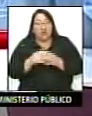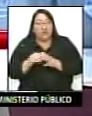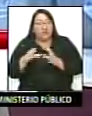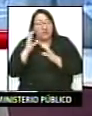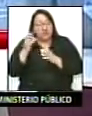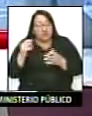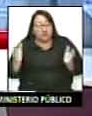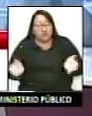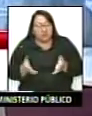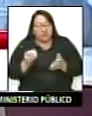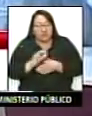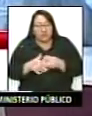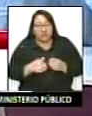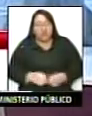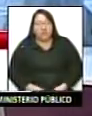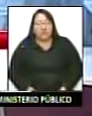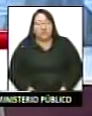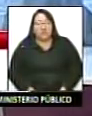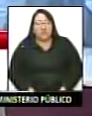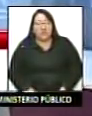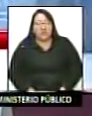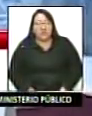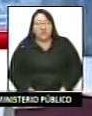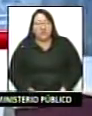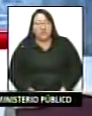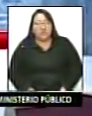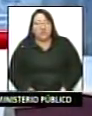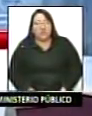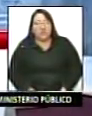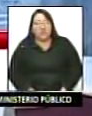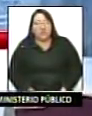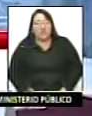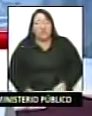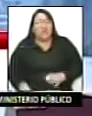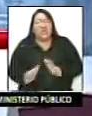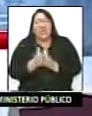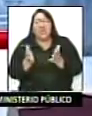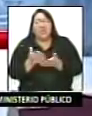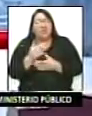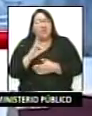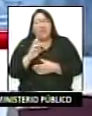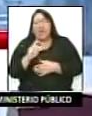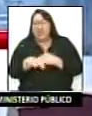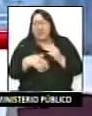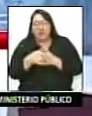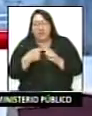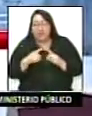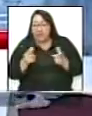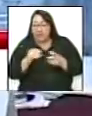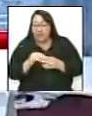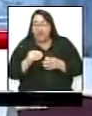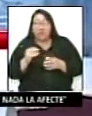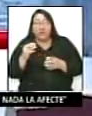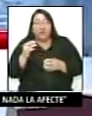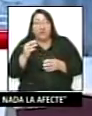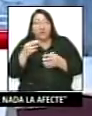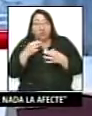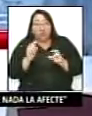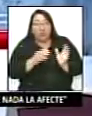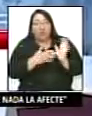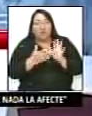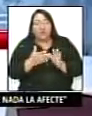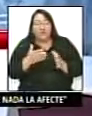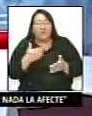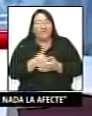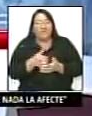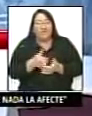campañas promocionales, etcétera, nos sumamos, hacemos libros, ferias, todo lo que se nos ocurra lo podemos hacer. Pero cuando llegamos al sector público se traba, justamente porque las